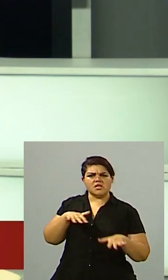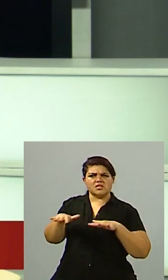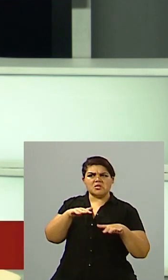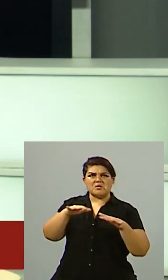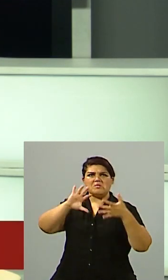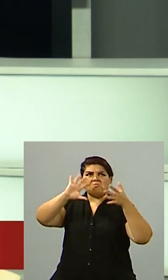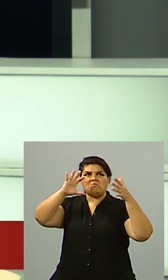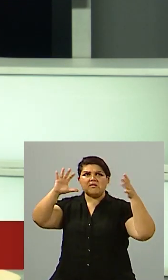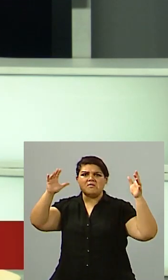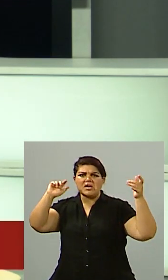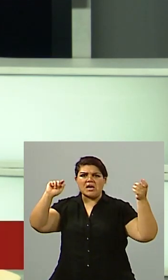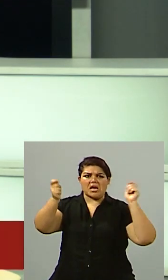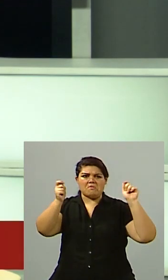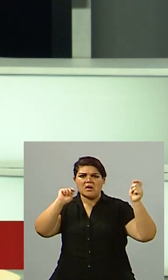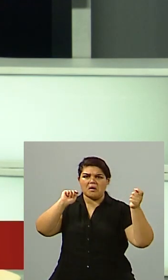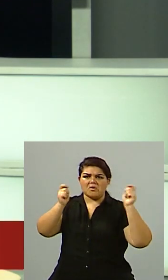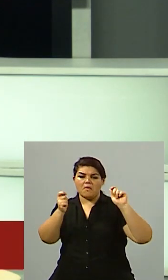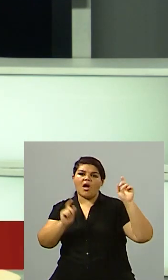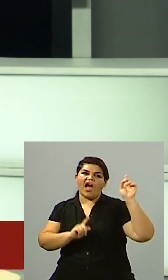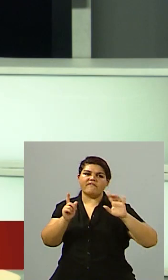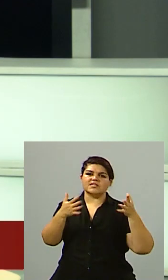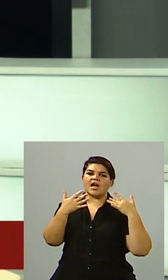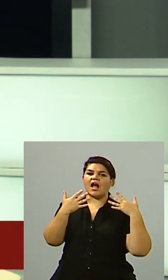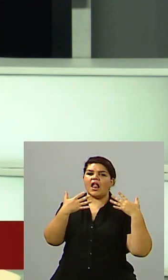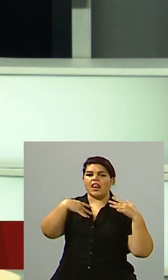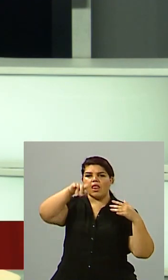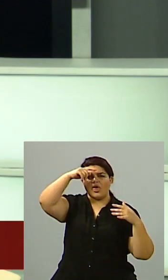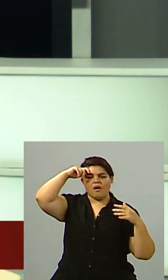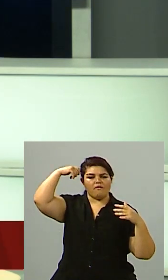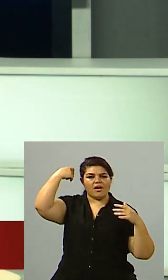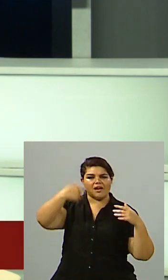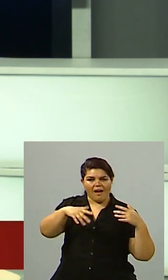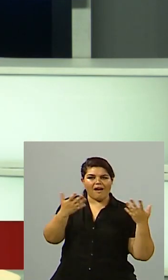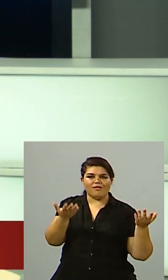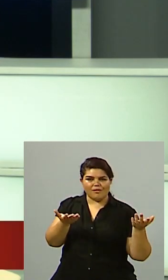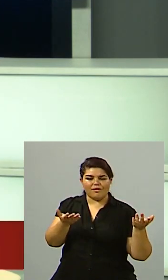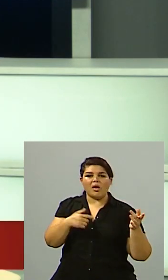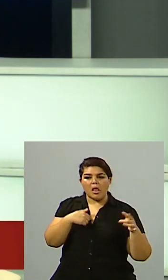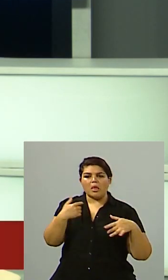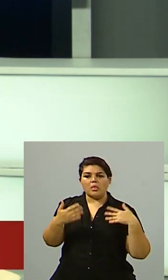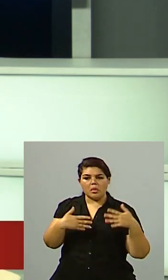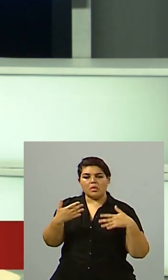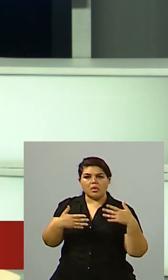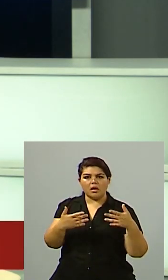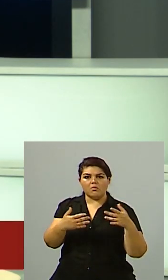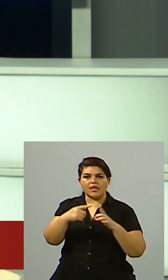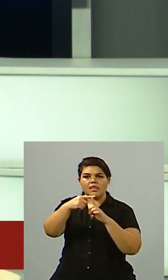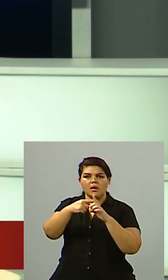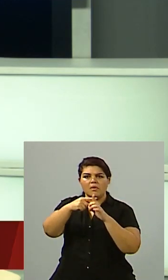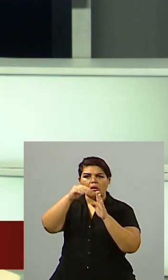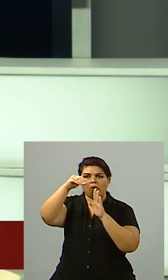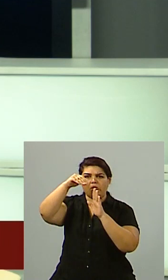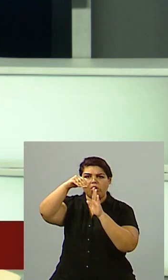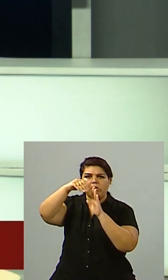meteorológico. Jornadas como muy cálidas, muy de verano, también de pronto la llegada de un descenso de temperatura